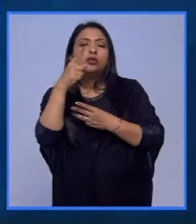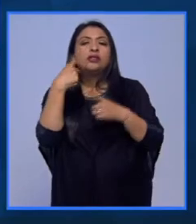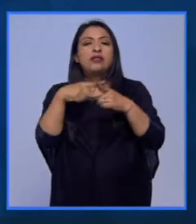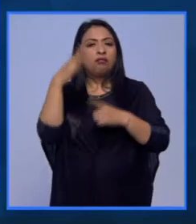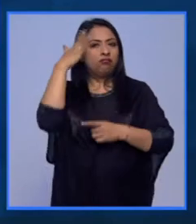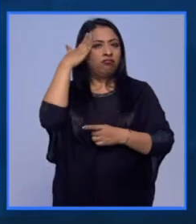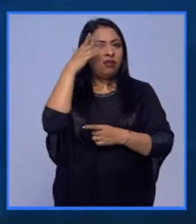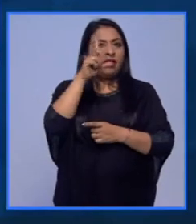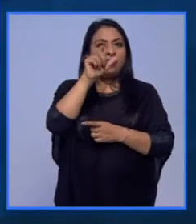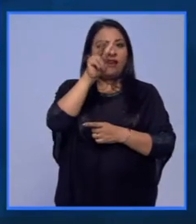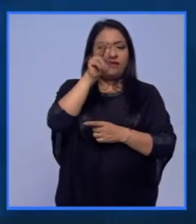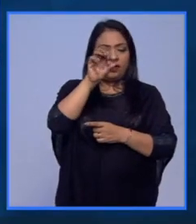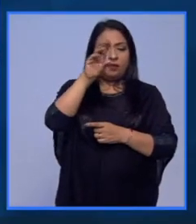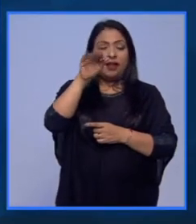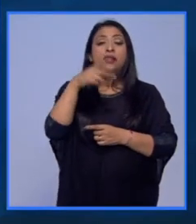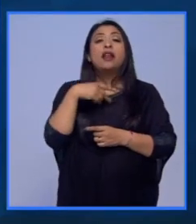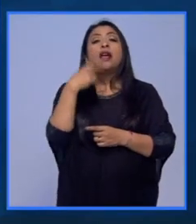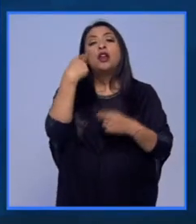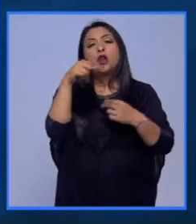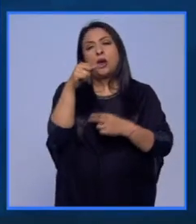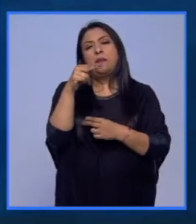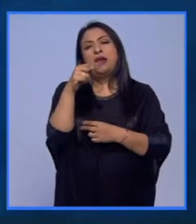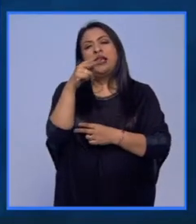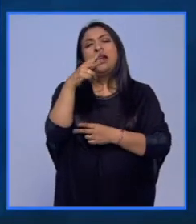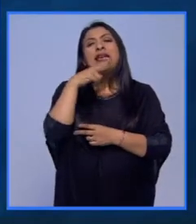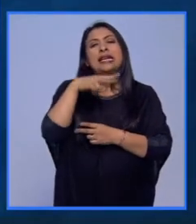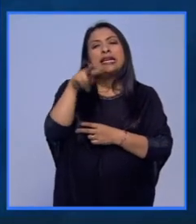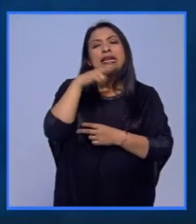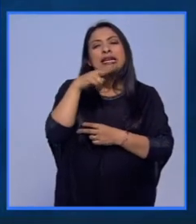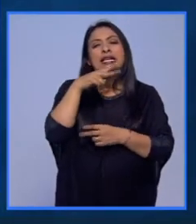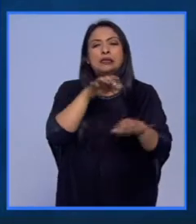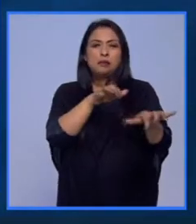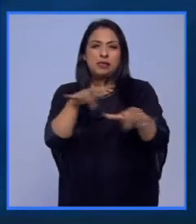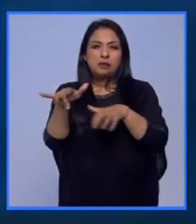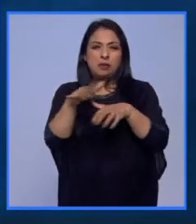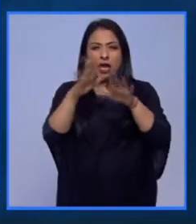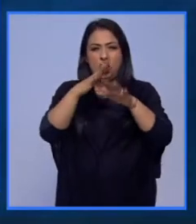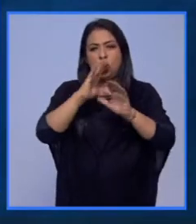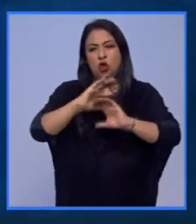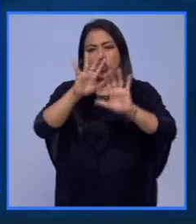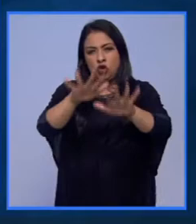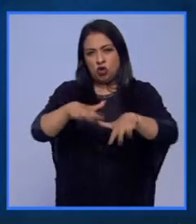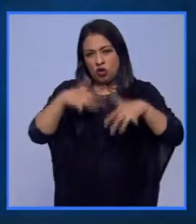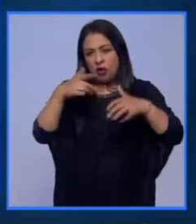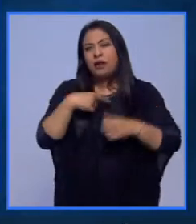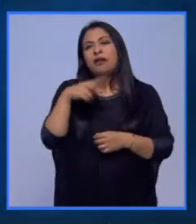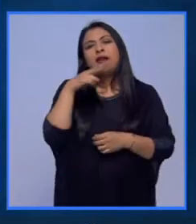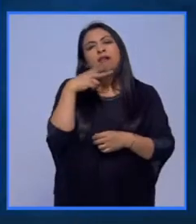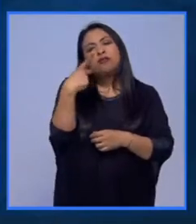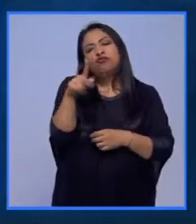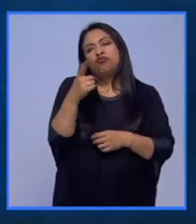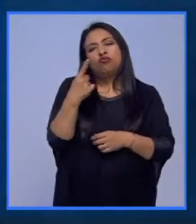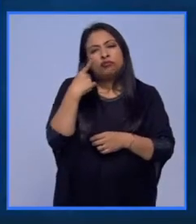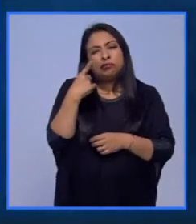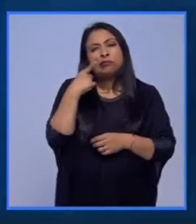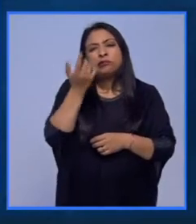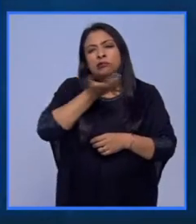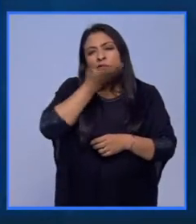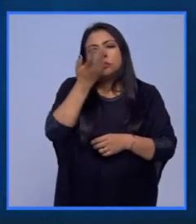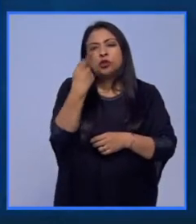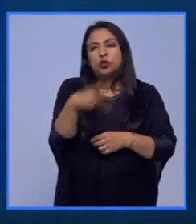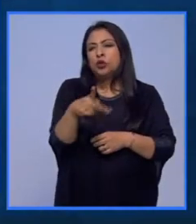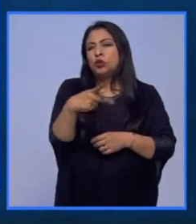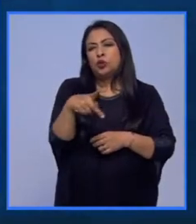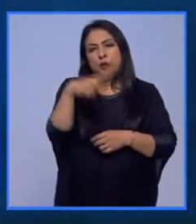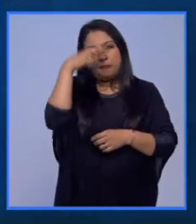David Barandela que se llama Christmas Piano Concerto. Navidad con la típica, la orquesta típica de México, es la